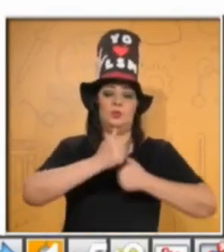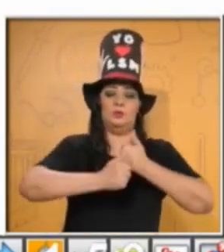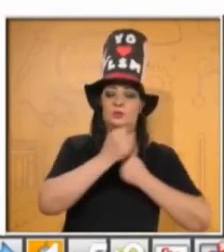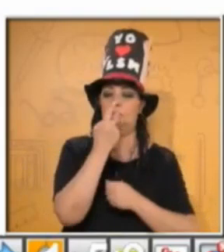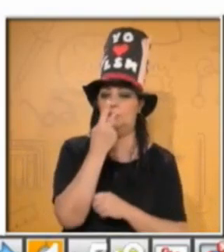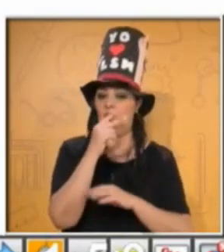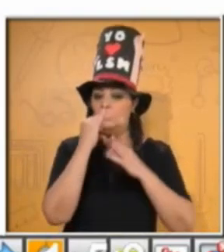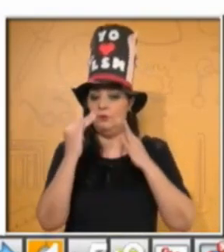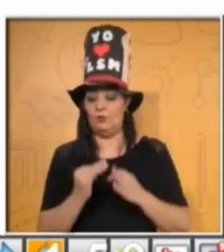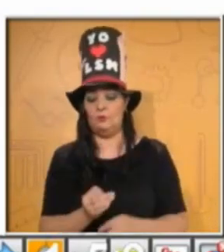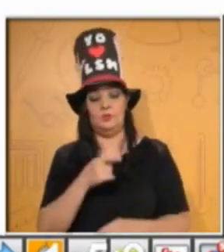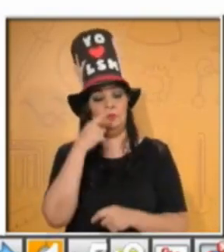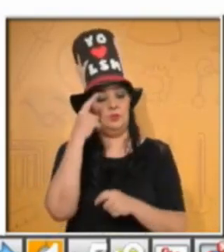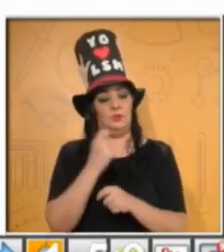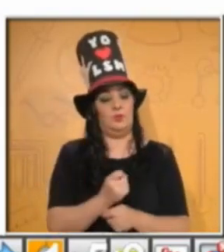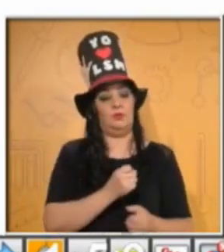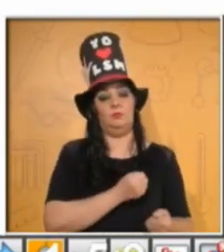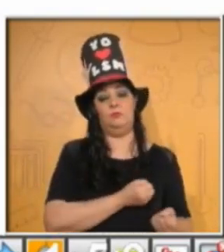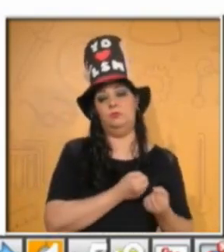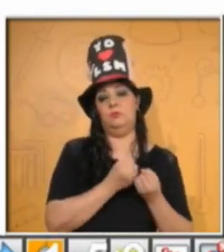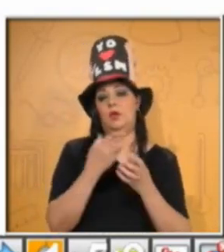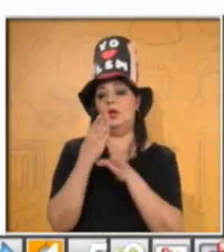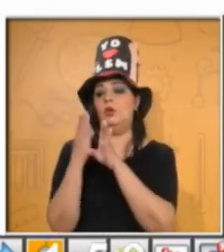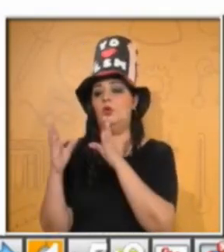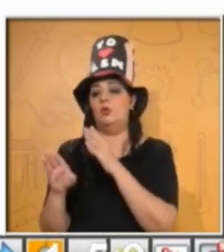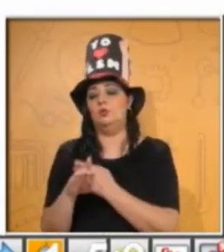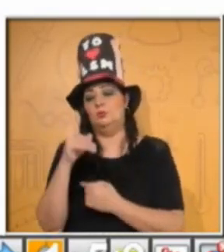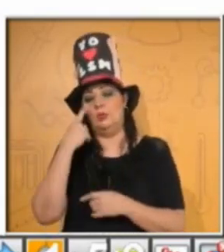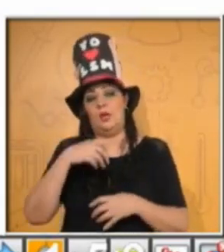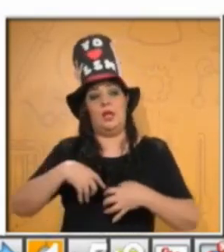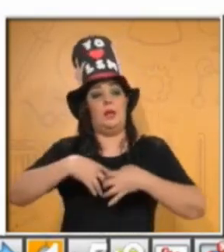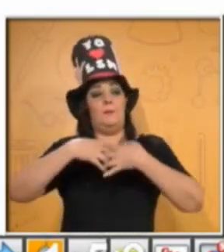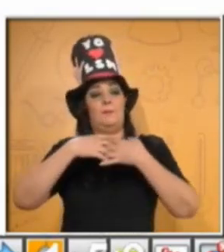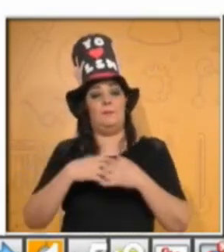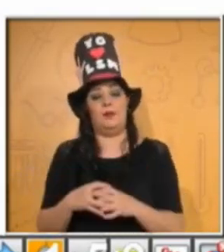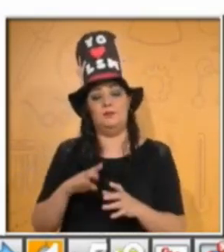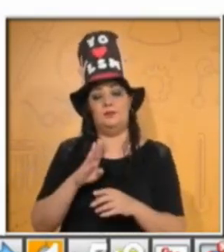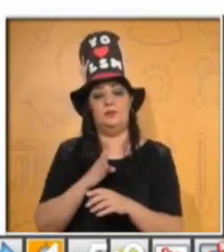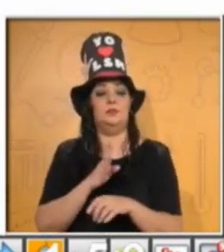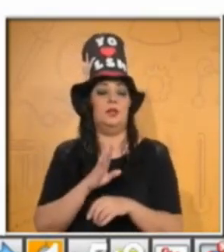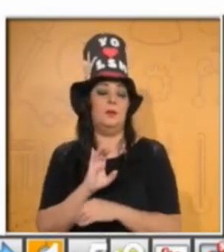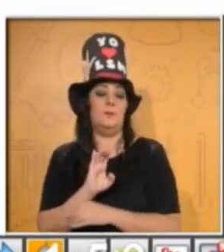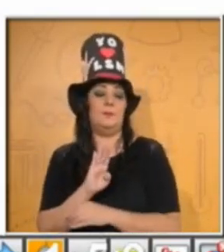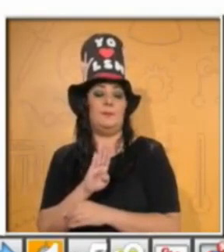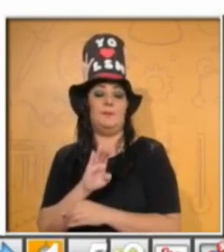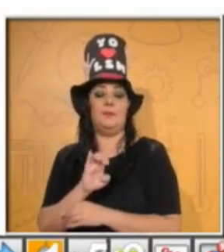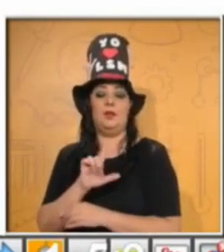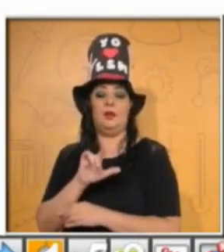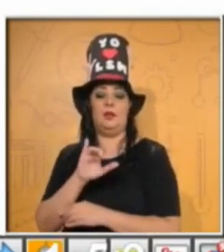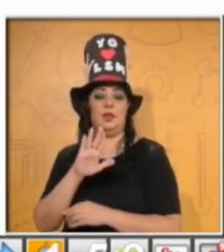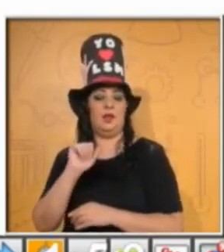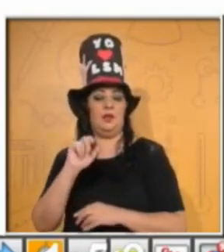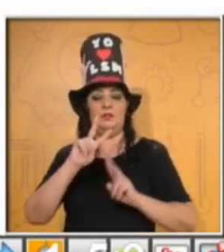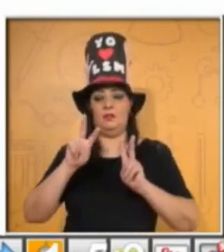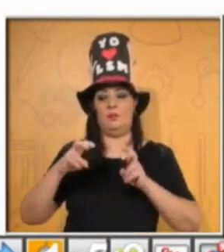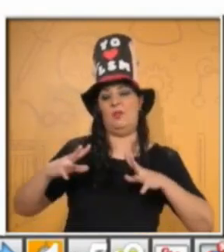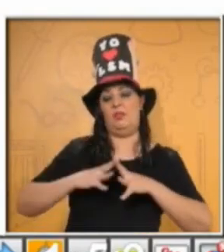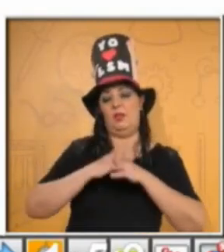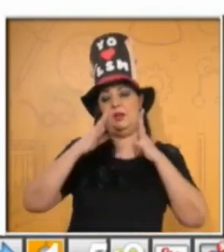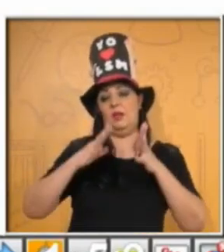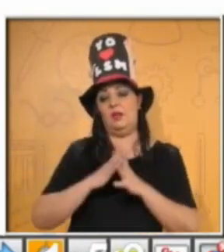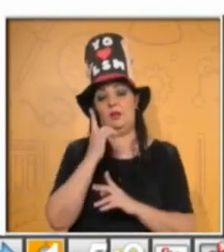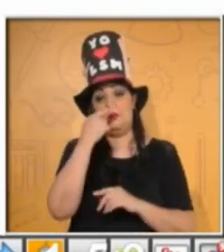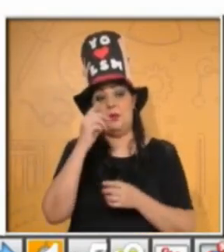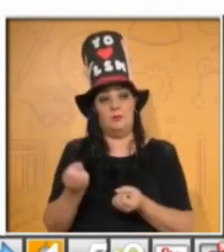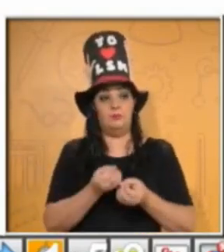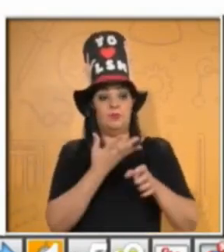primera fue la exportación de materias primas para la industria bélica de Estados Unidos y con mano de obra agrícola e industrial